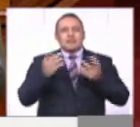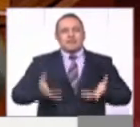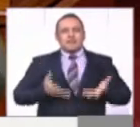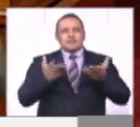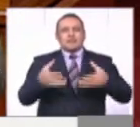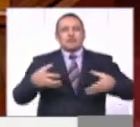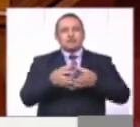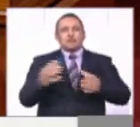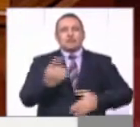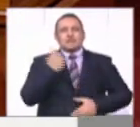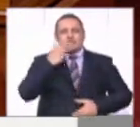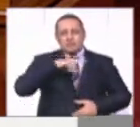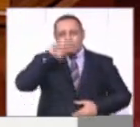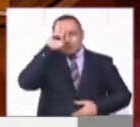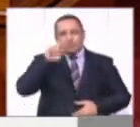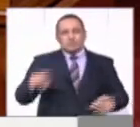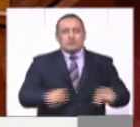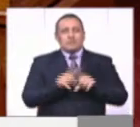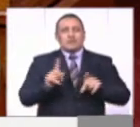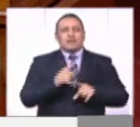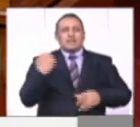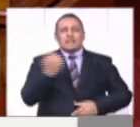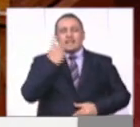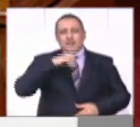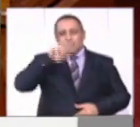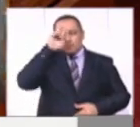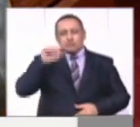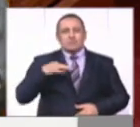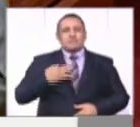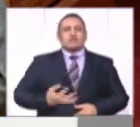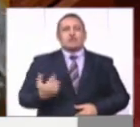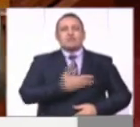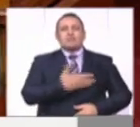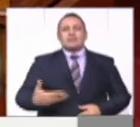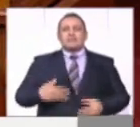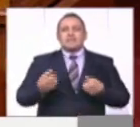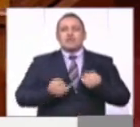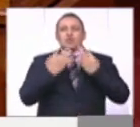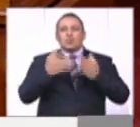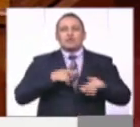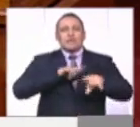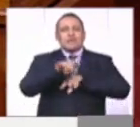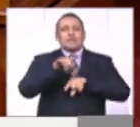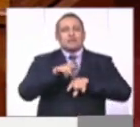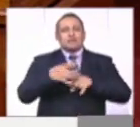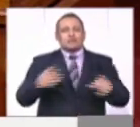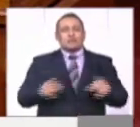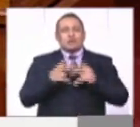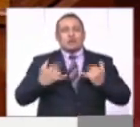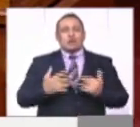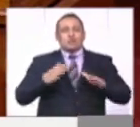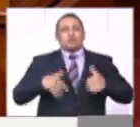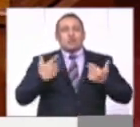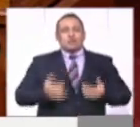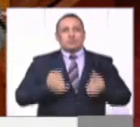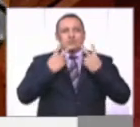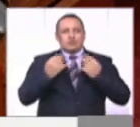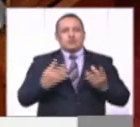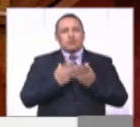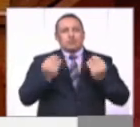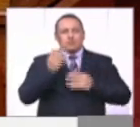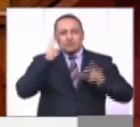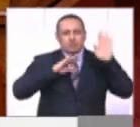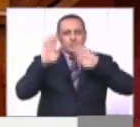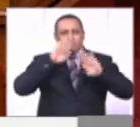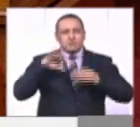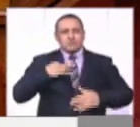fisco al herio peruano al erario Nacional señor presidente y cuánto están evadiendo Hoy podemos ver con tanta preocupación